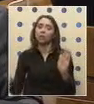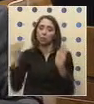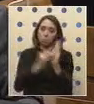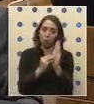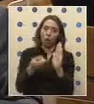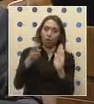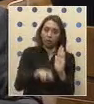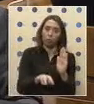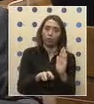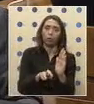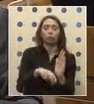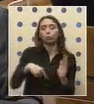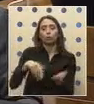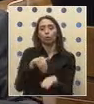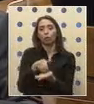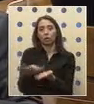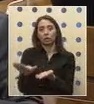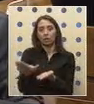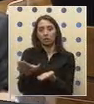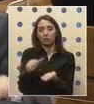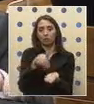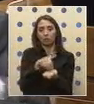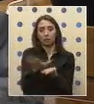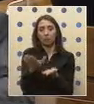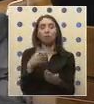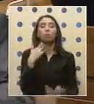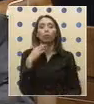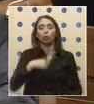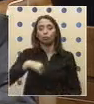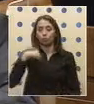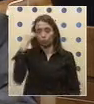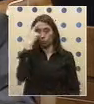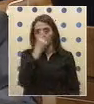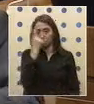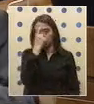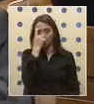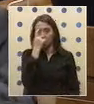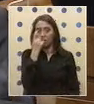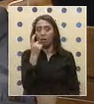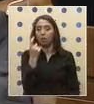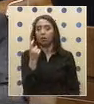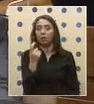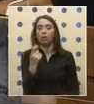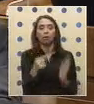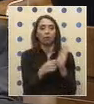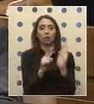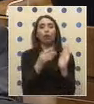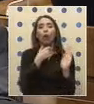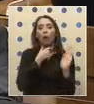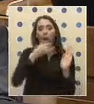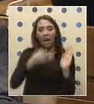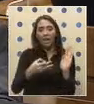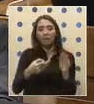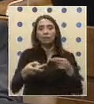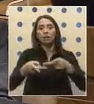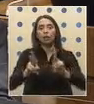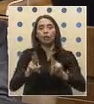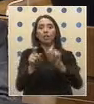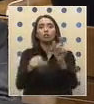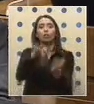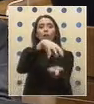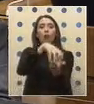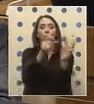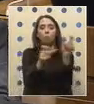a rechazar. Lo vamos a rechazar porque pensamos que efectivamente no garantiza, digamos, esos derechos de los